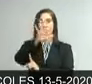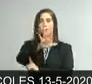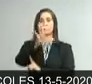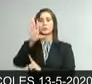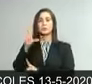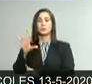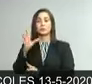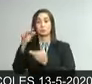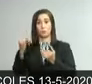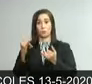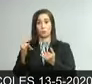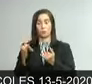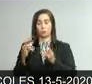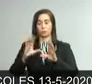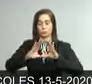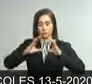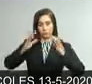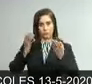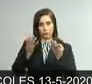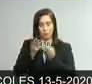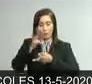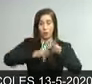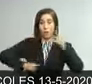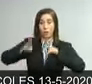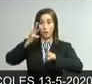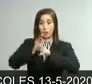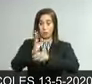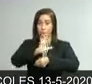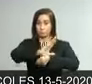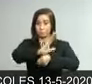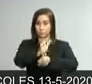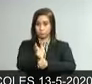La situación global del COVID-19